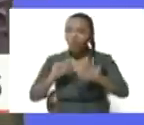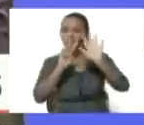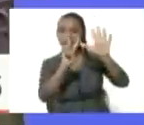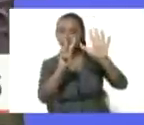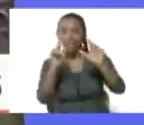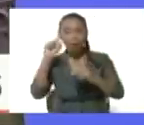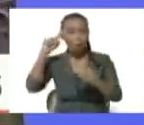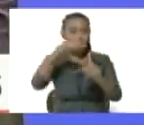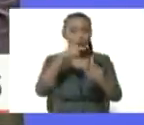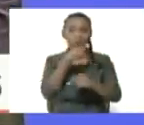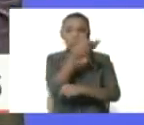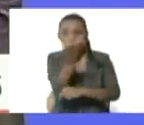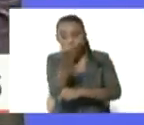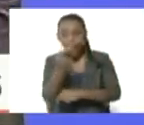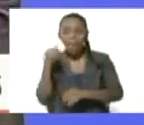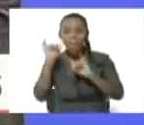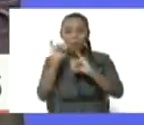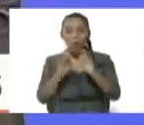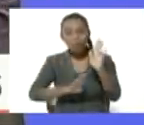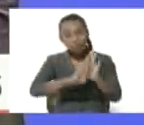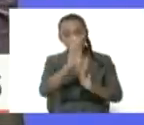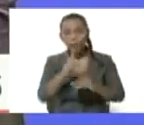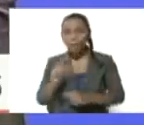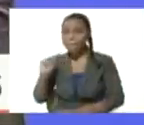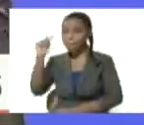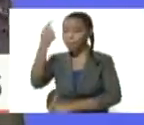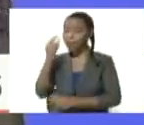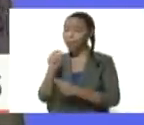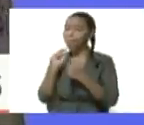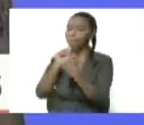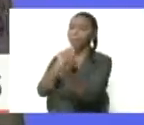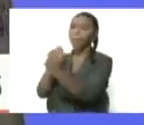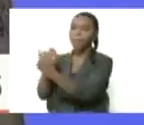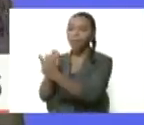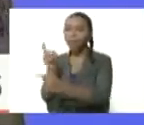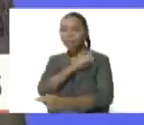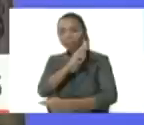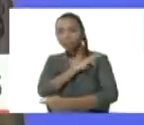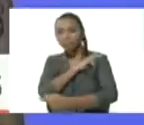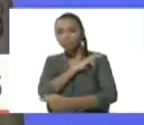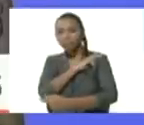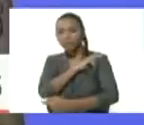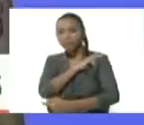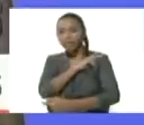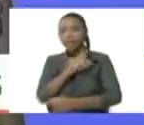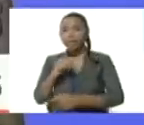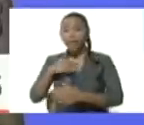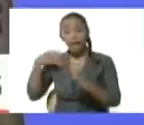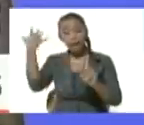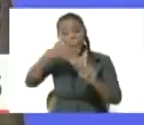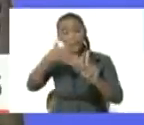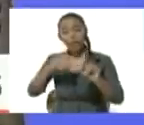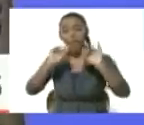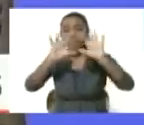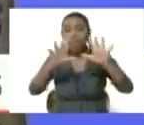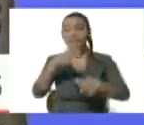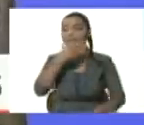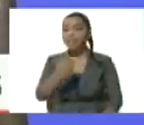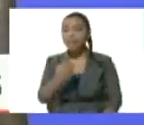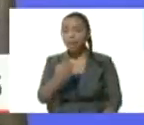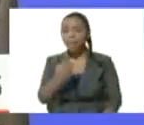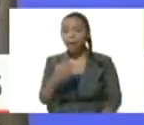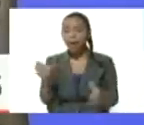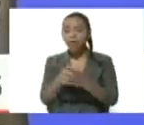que usted ha desarrollado. La primera discusión que dimos, jefe, a partir de las instrucciones del día 10 de diciembre, el